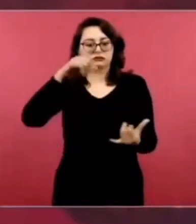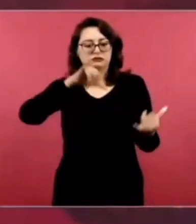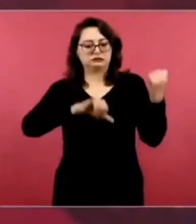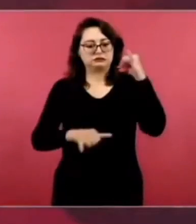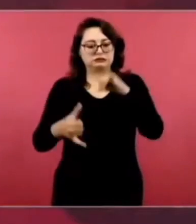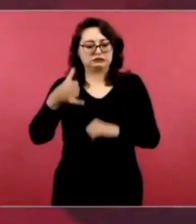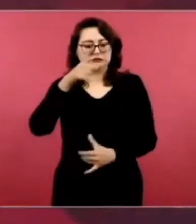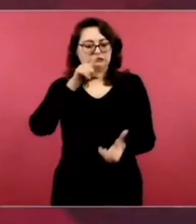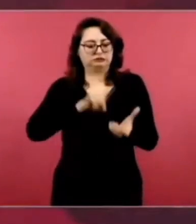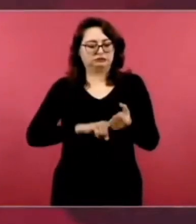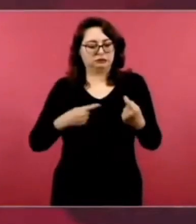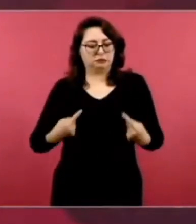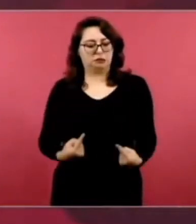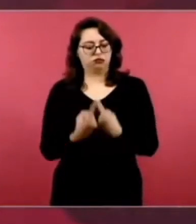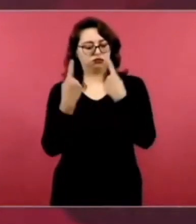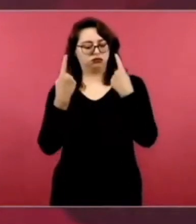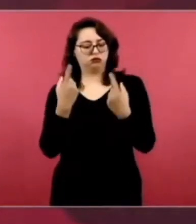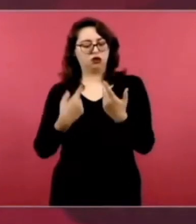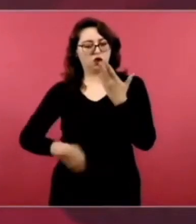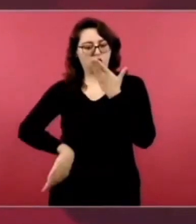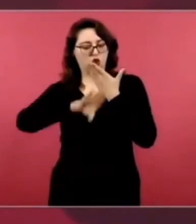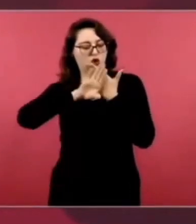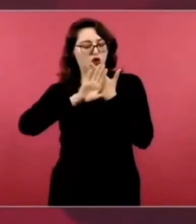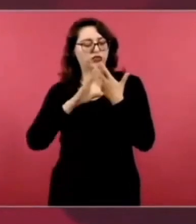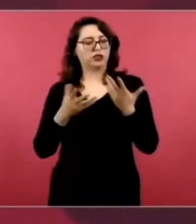químicos dañinos?